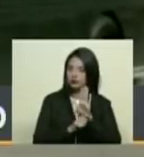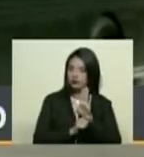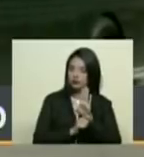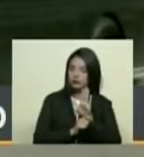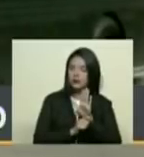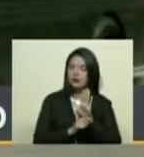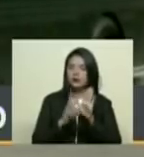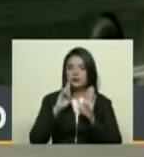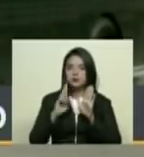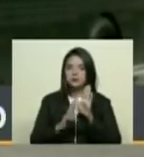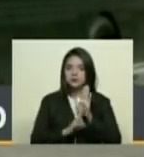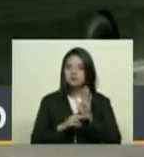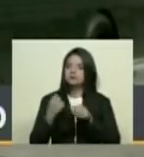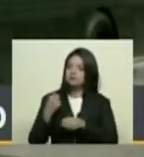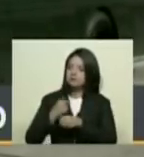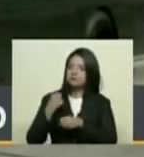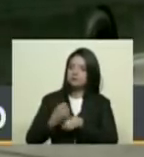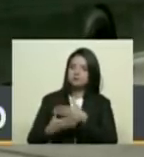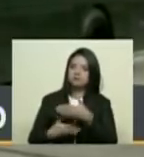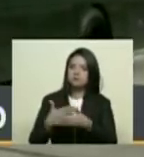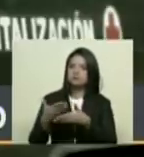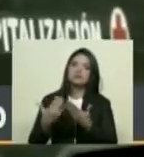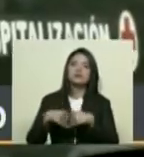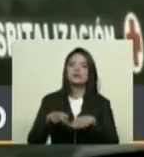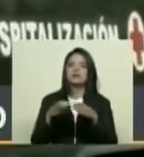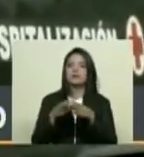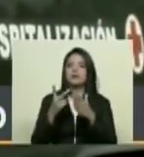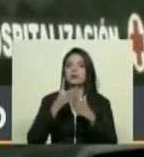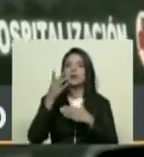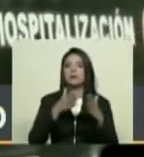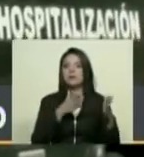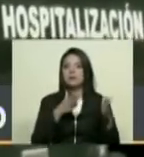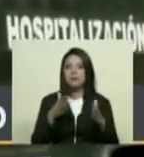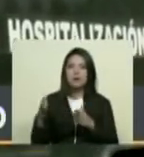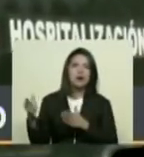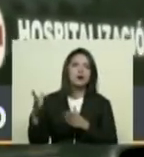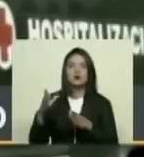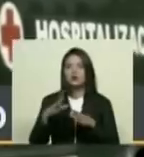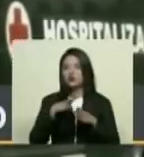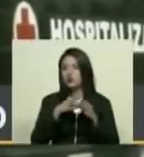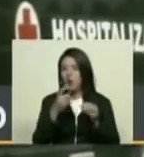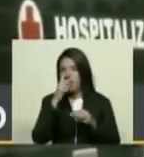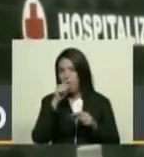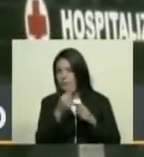Hemos venido trabajando a través del Comando Estratégico Operacional en todas esas amenazas